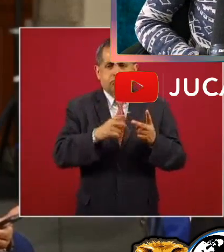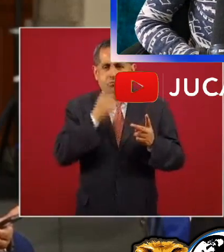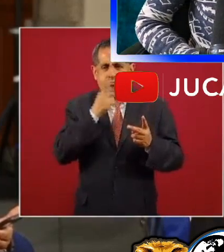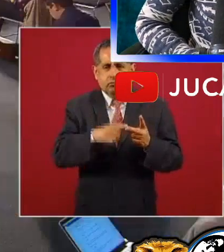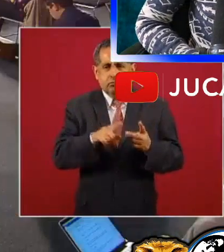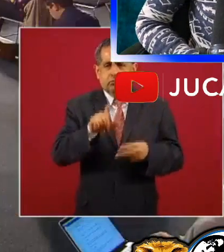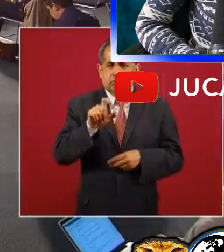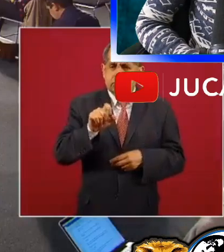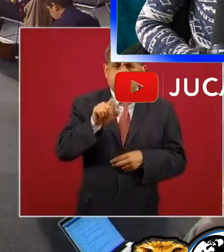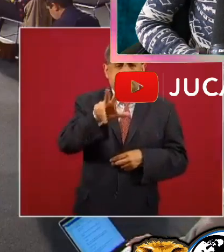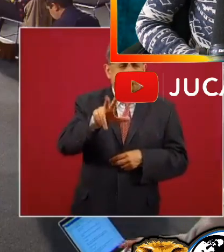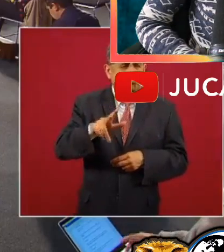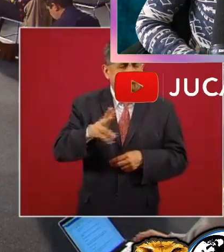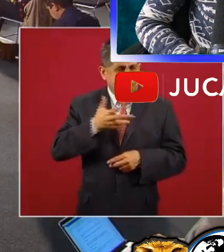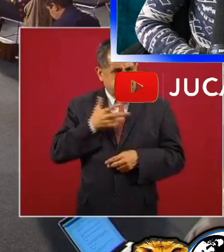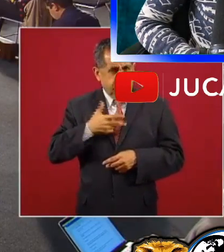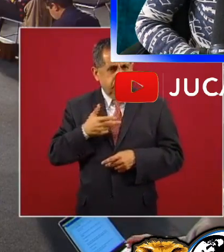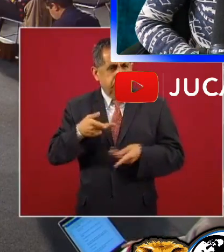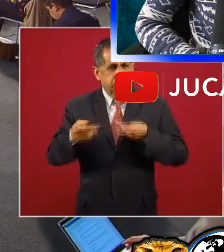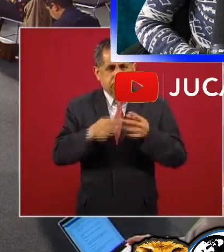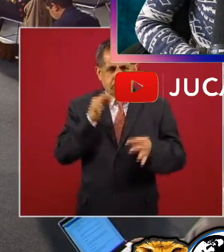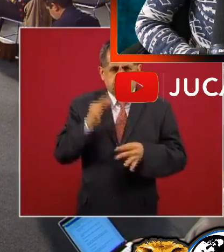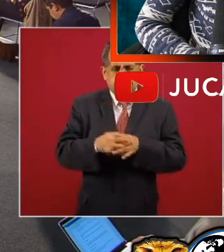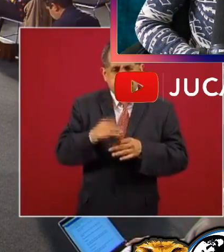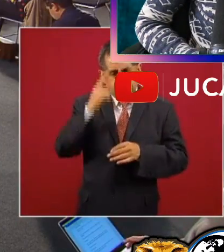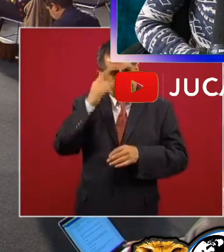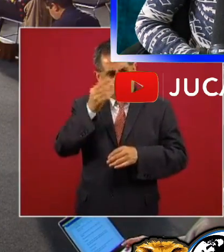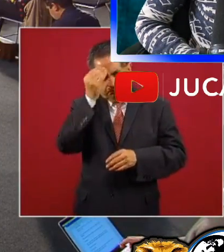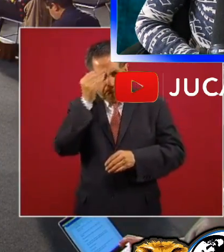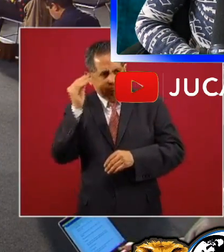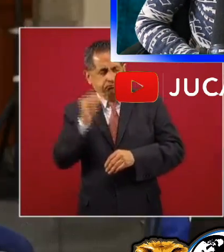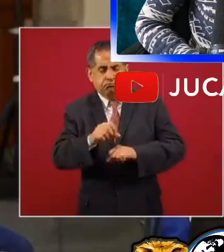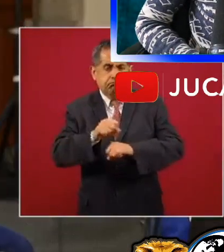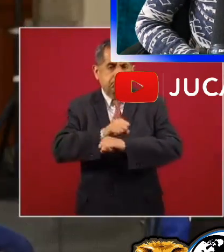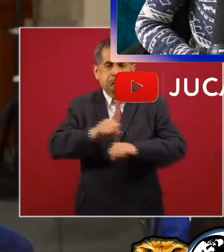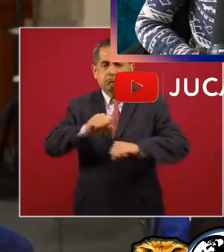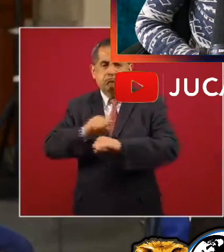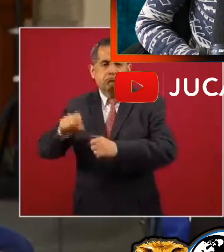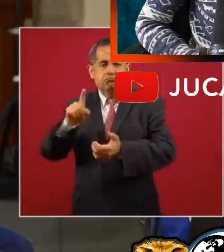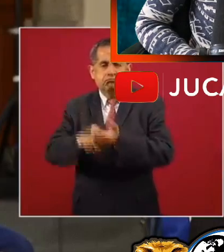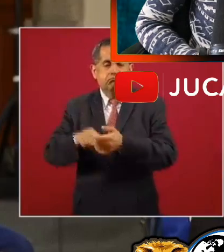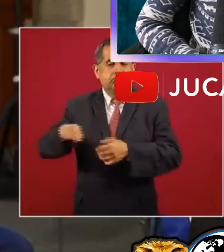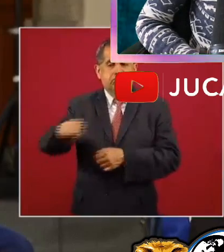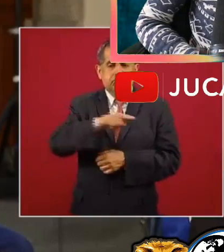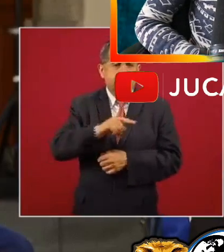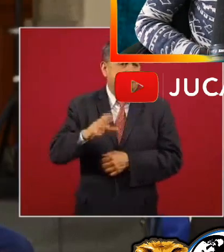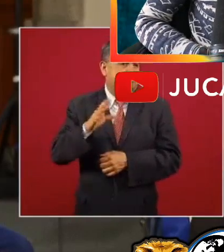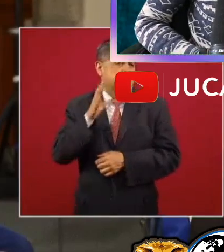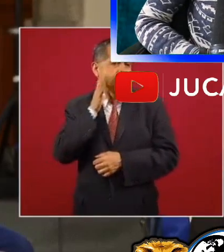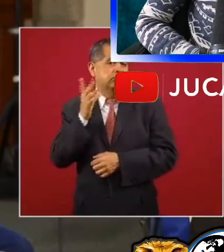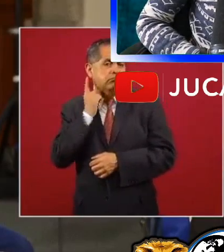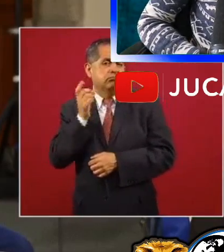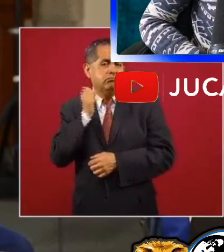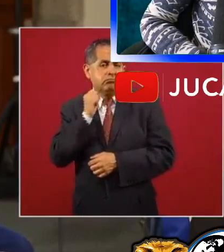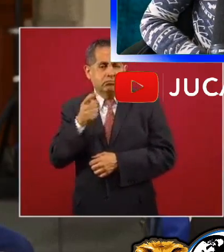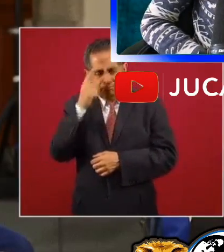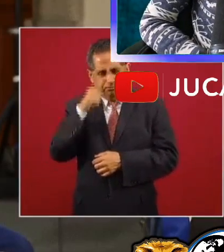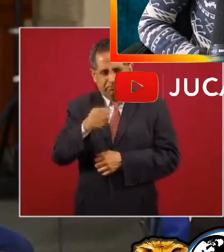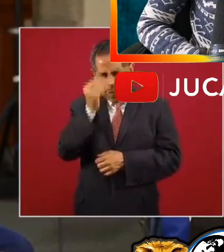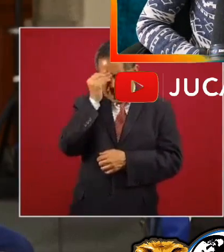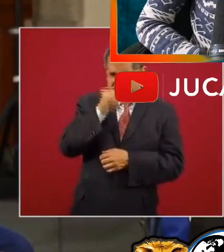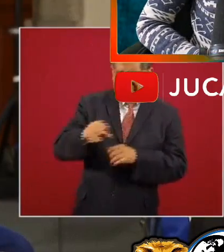28 kamikazes para hacerse explotar en la Cámara de Diputados o la de Senadores. Presidente, mi pregunta es, con